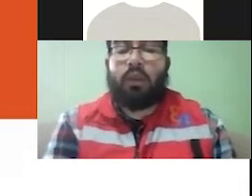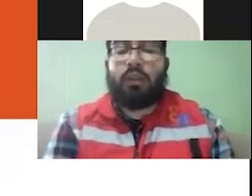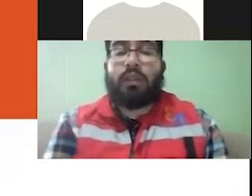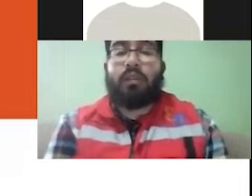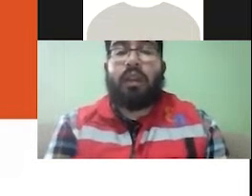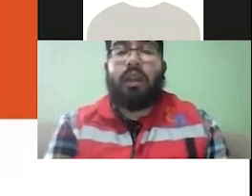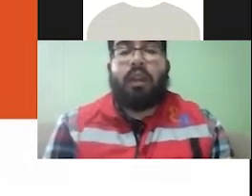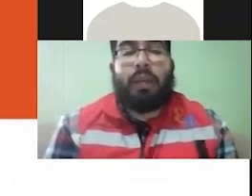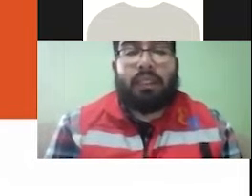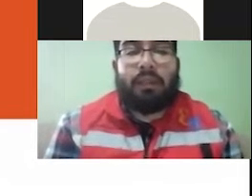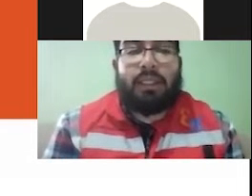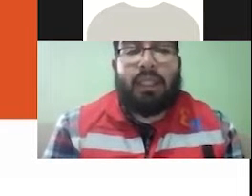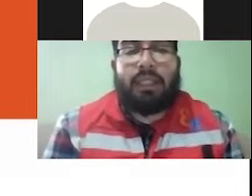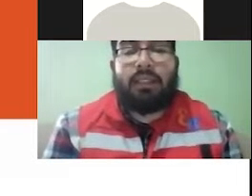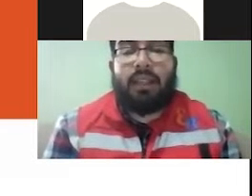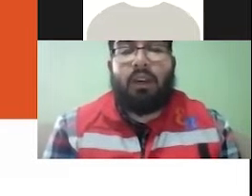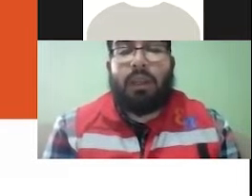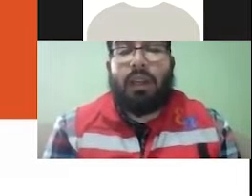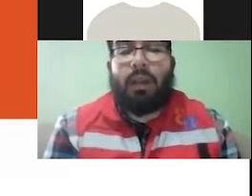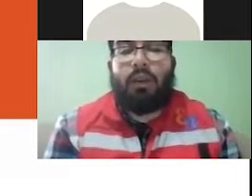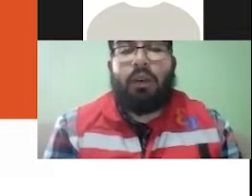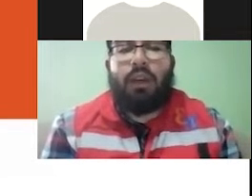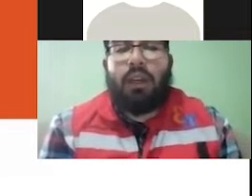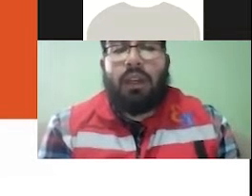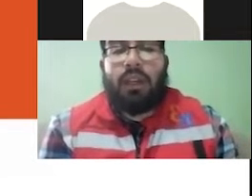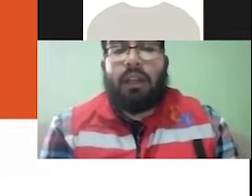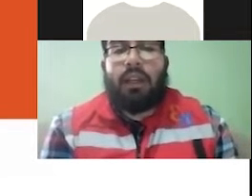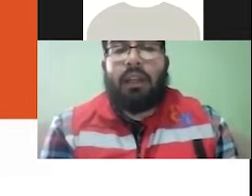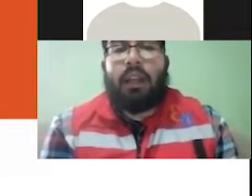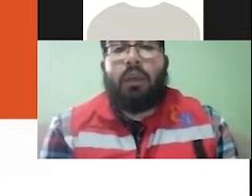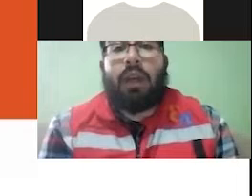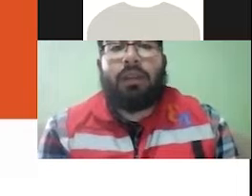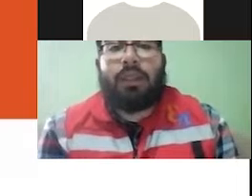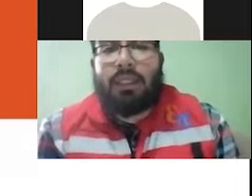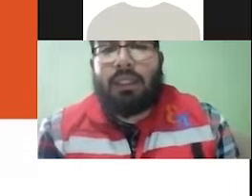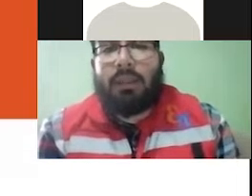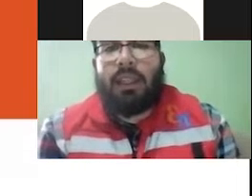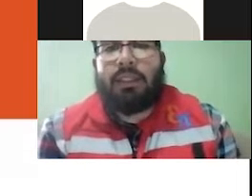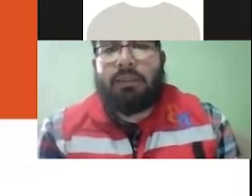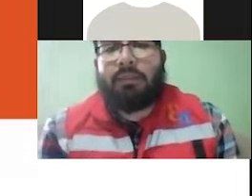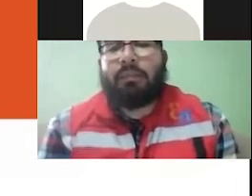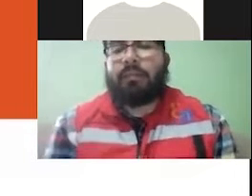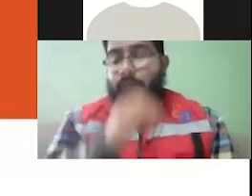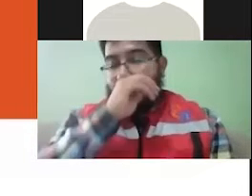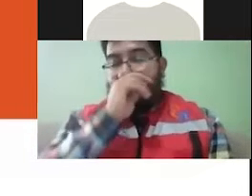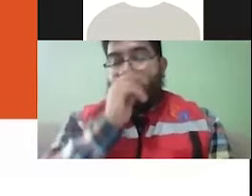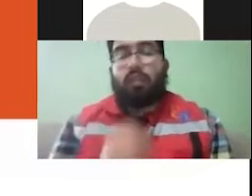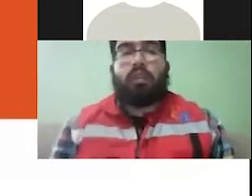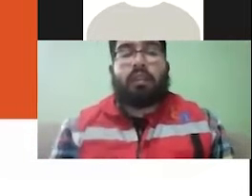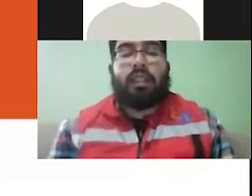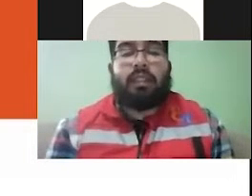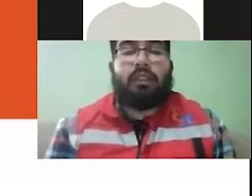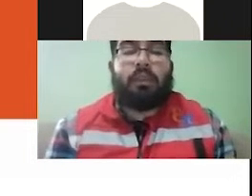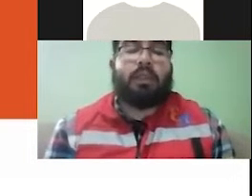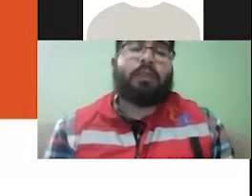con nuestro personal para saber si es recomendable o no reanudar nuestras actividades.